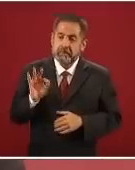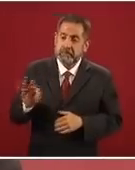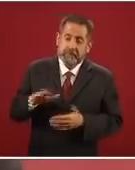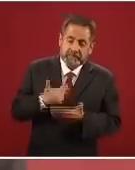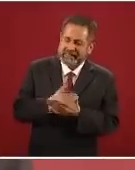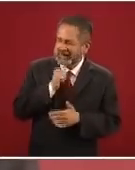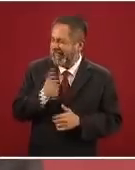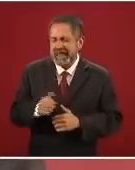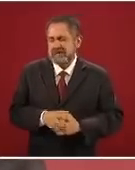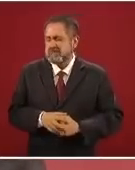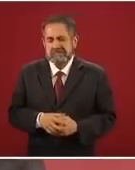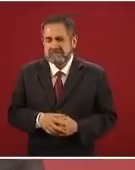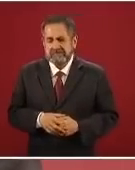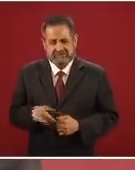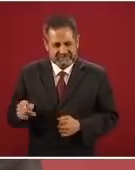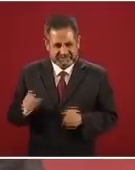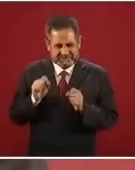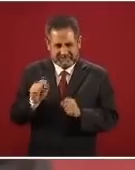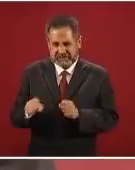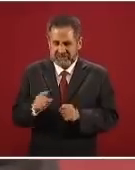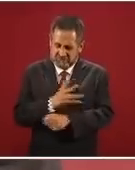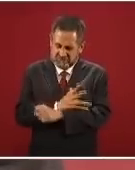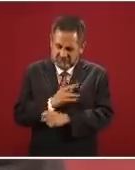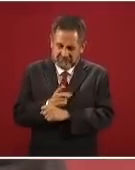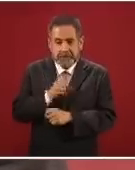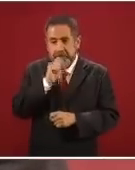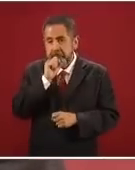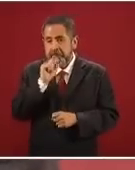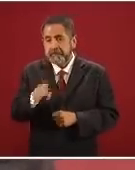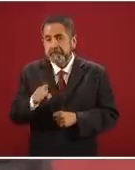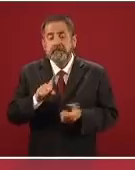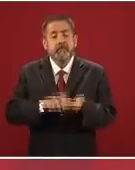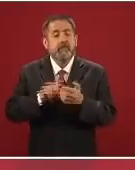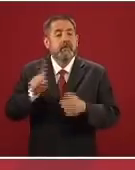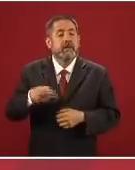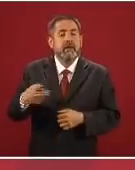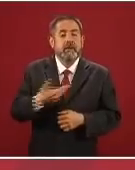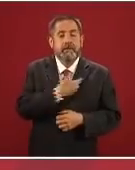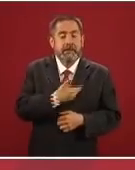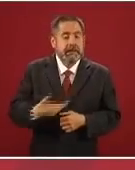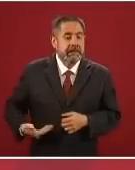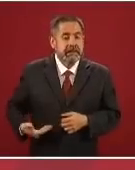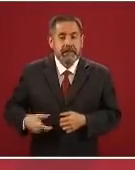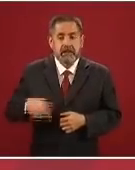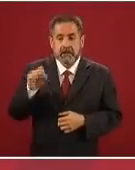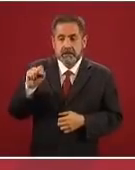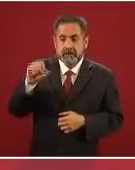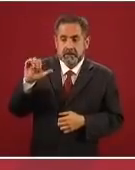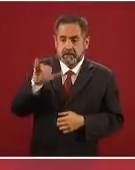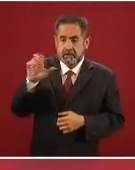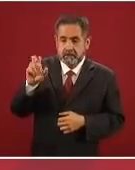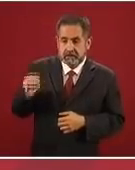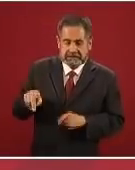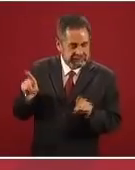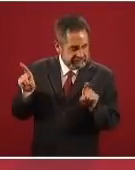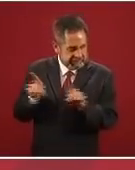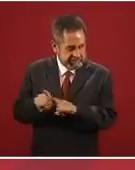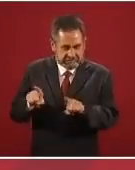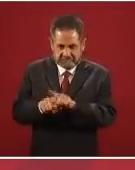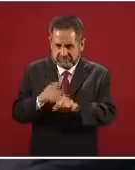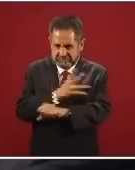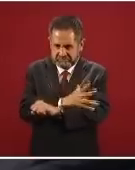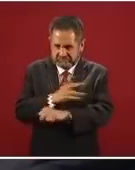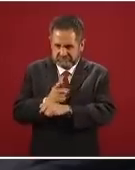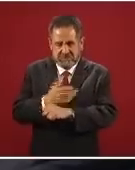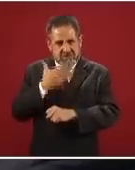Lo mismo puedo decir del presidente de la Suprema Corte de Justicia. Y